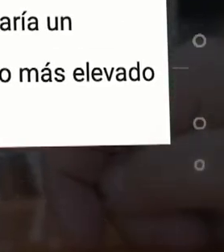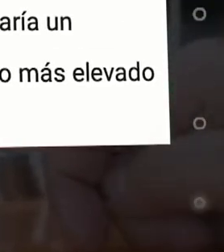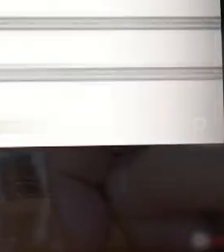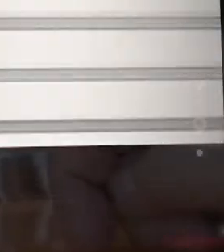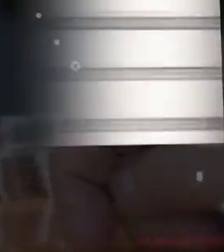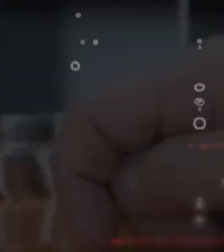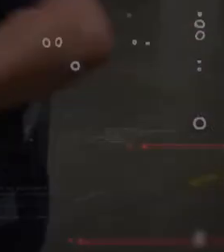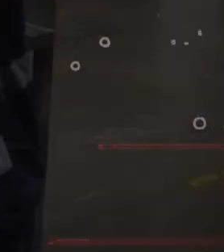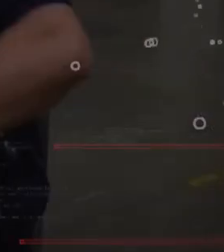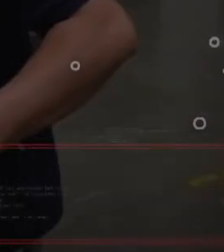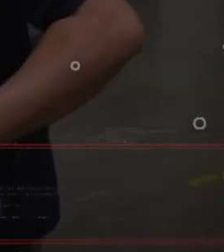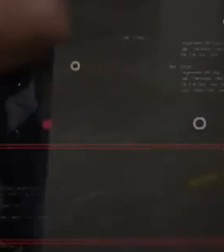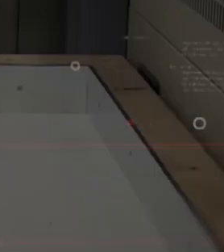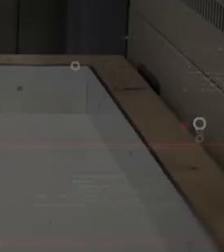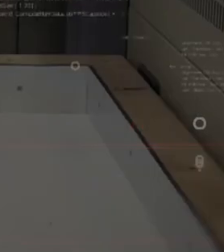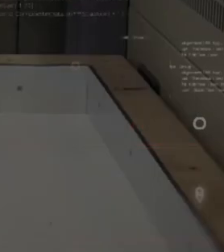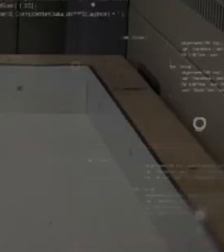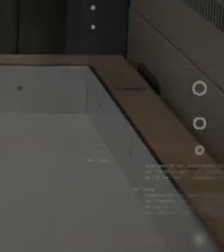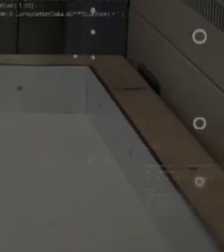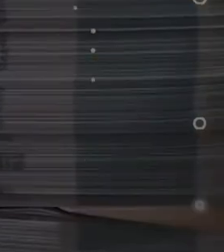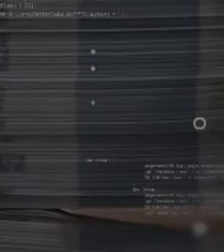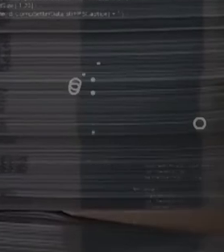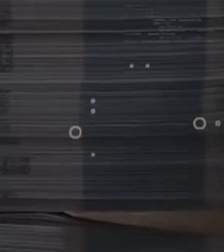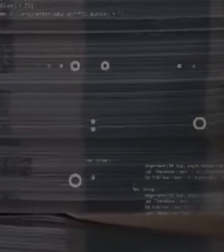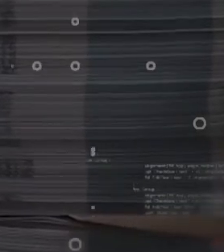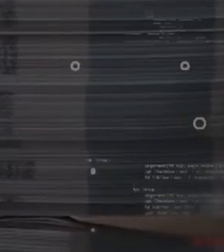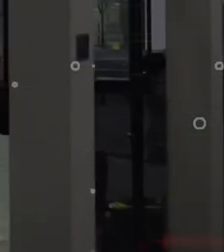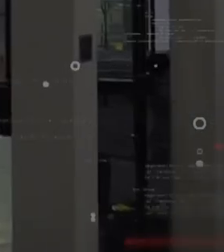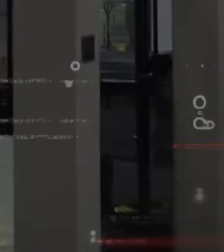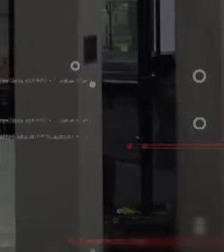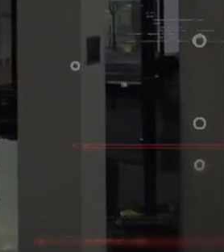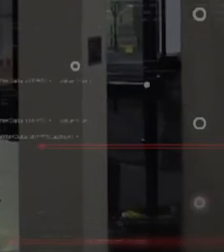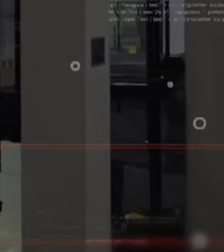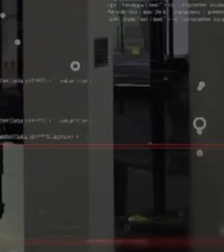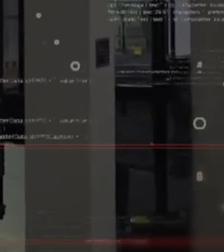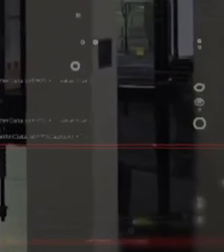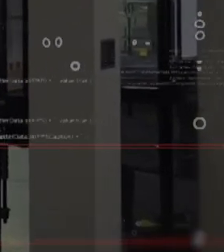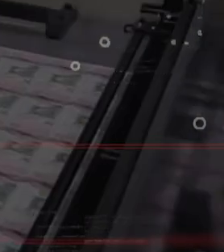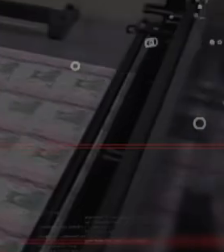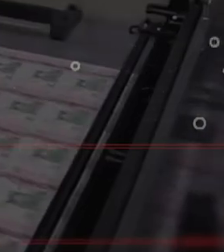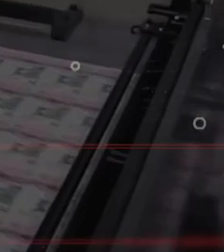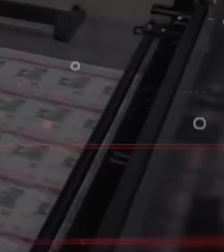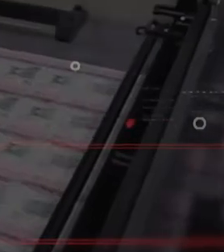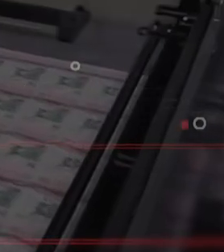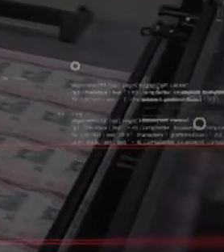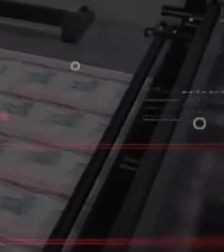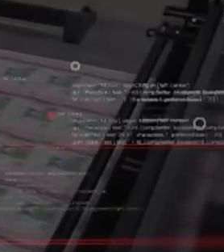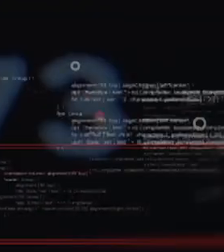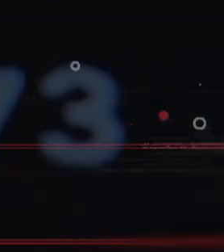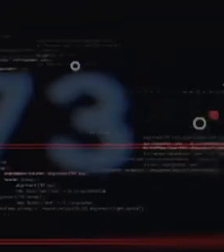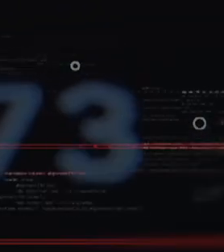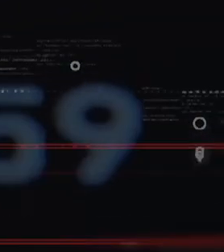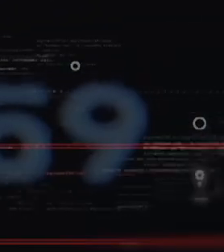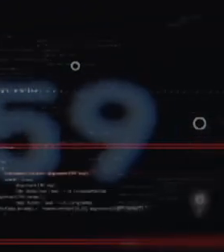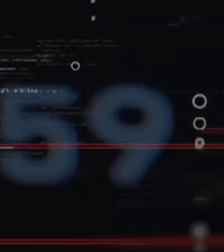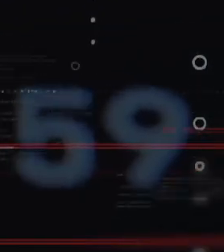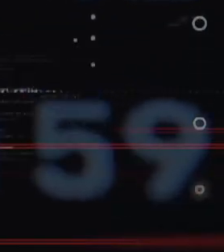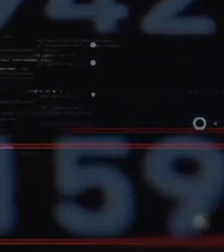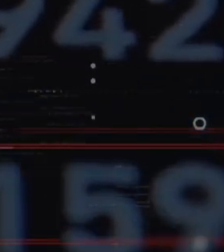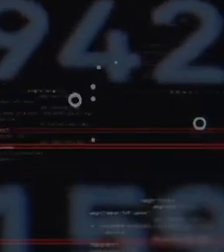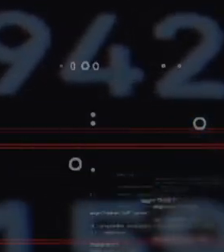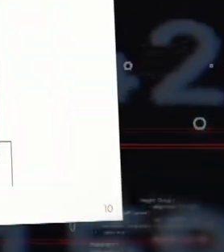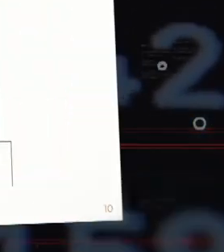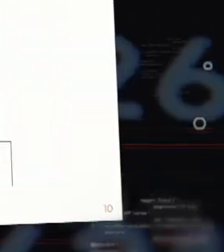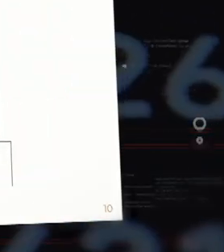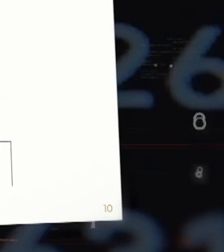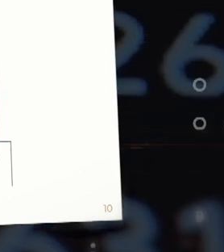en su análisis engañosamente cifras nominales de la deuda pública, en lugar de usar el porcentaje del PIB equivalente a